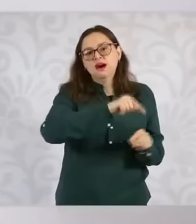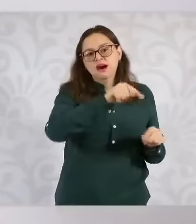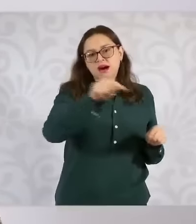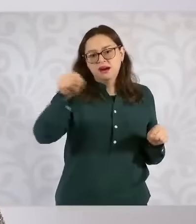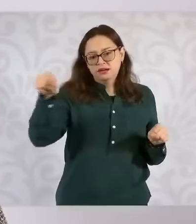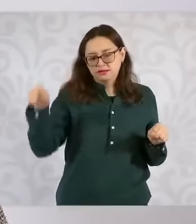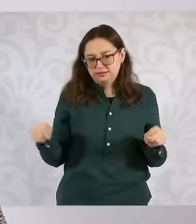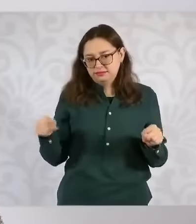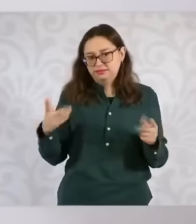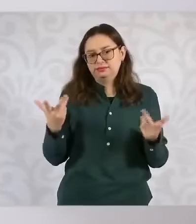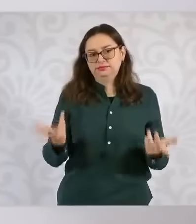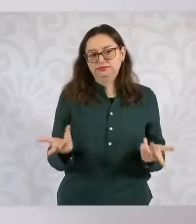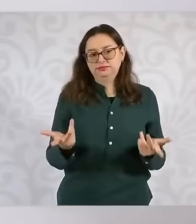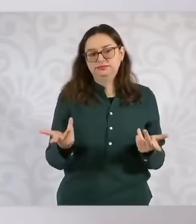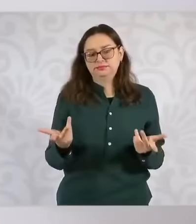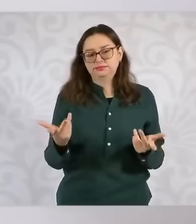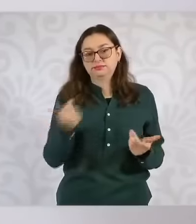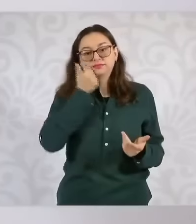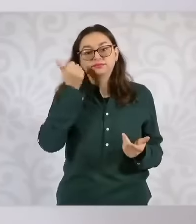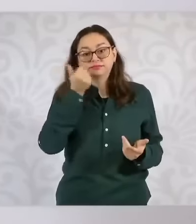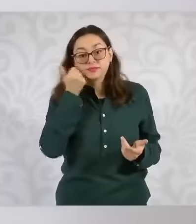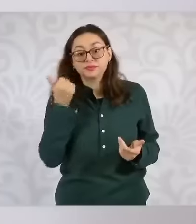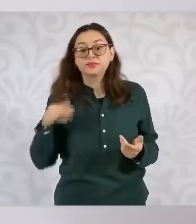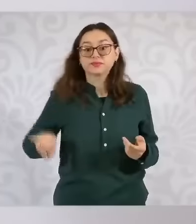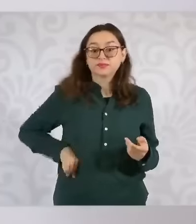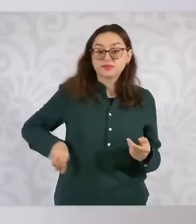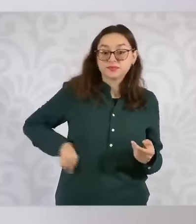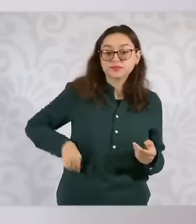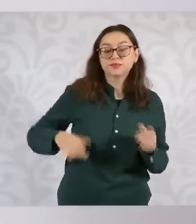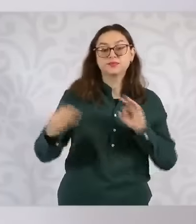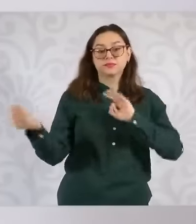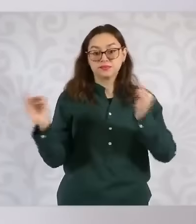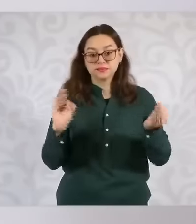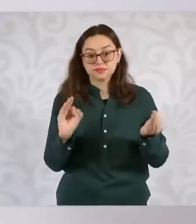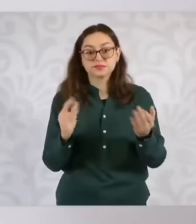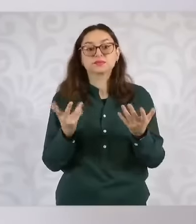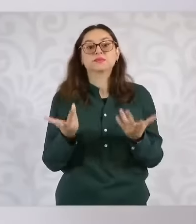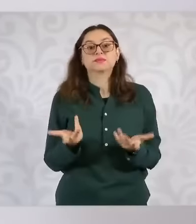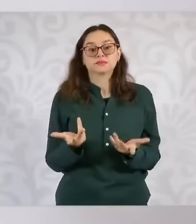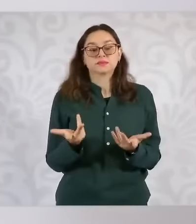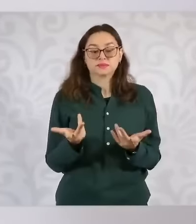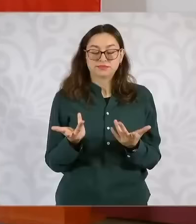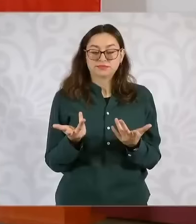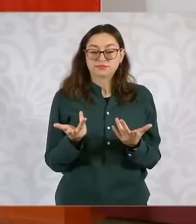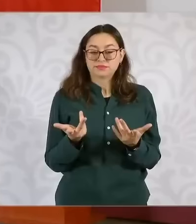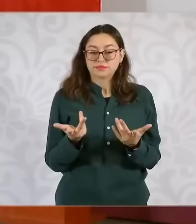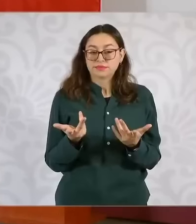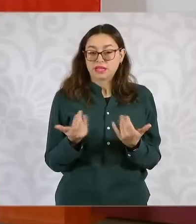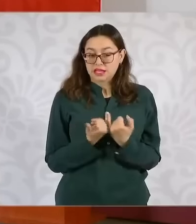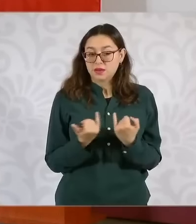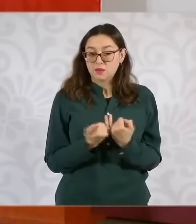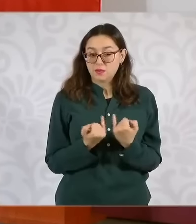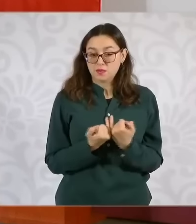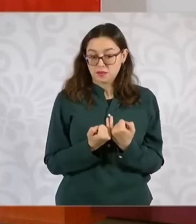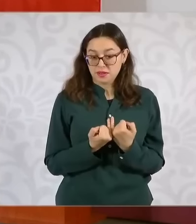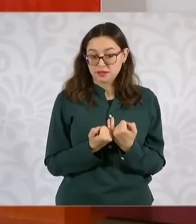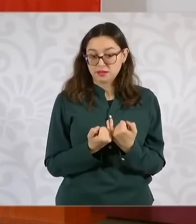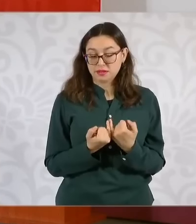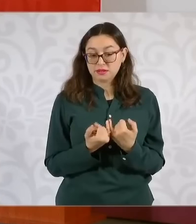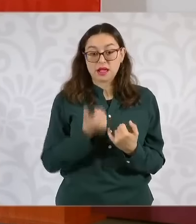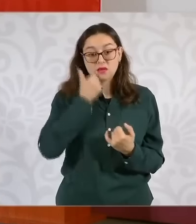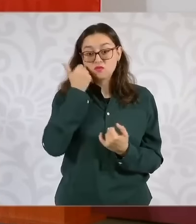de acuerdo a los polos de desarrollo que ha planteado la doctora Sheinbaum, y estamos decidiendo también por la demanda de estudiantes.